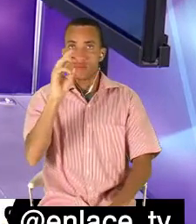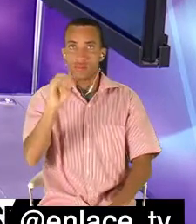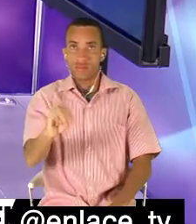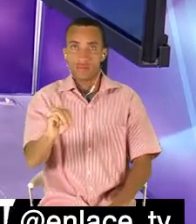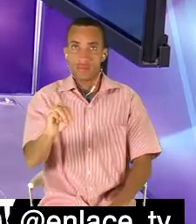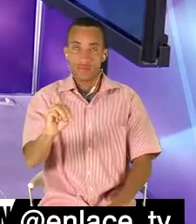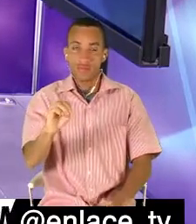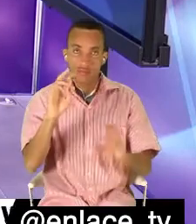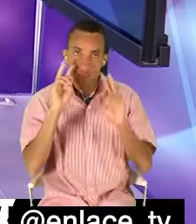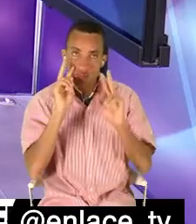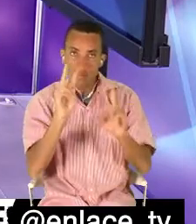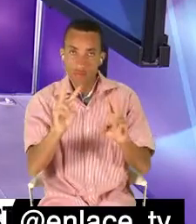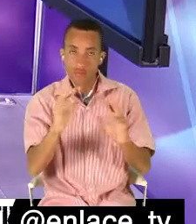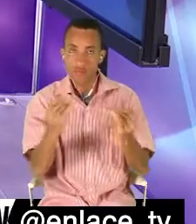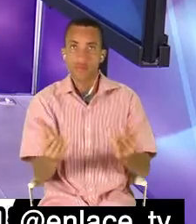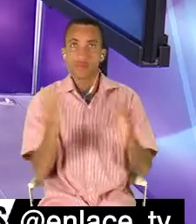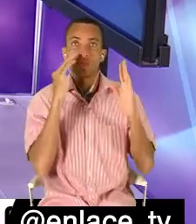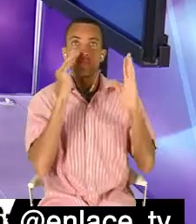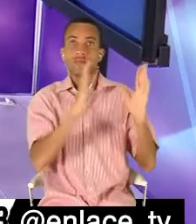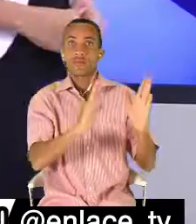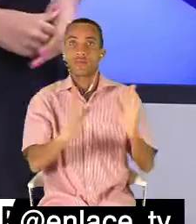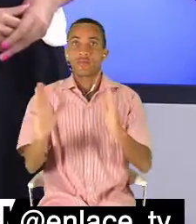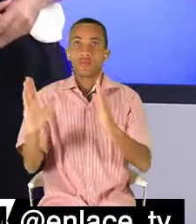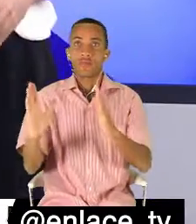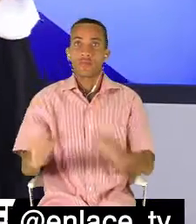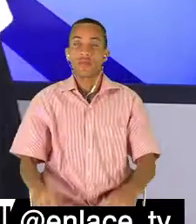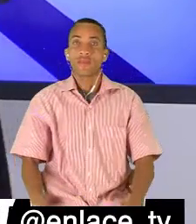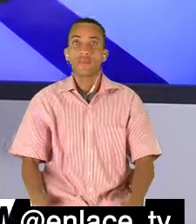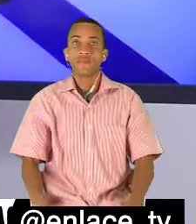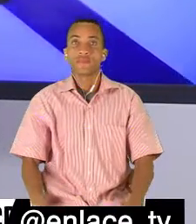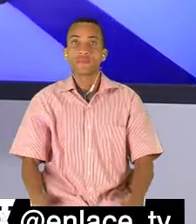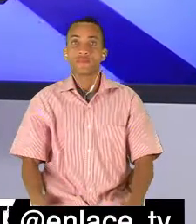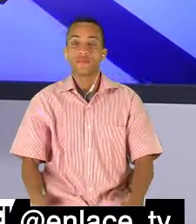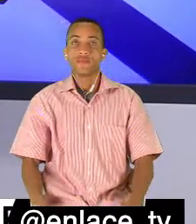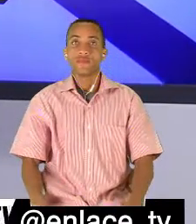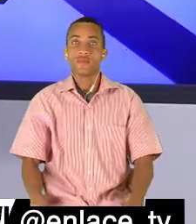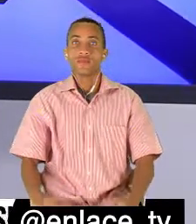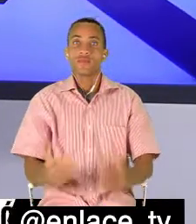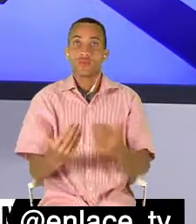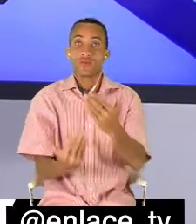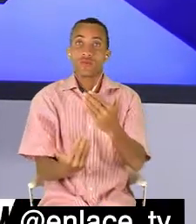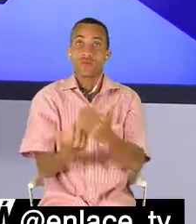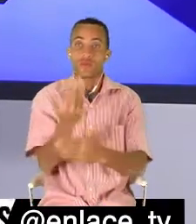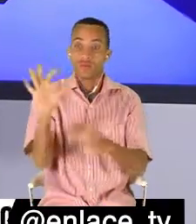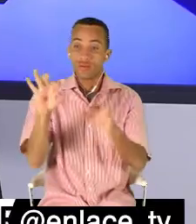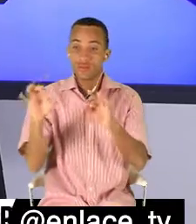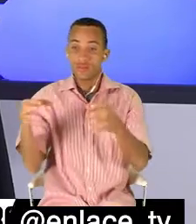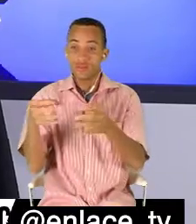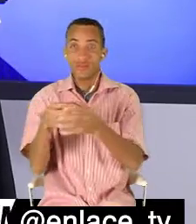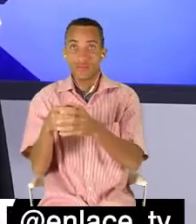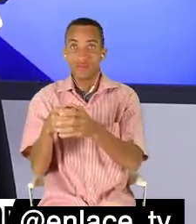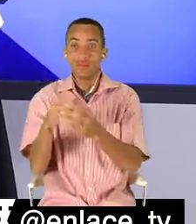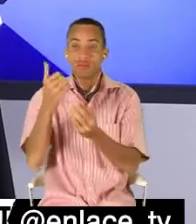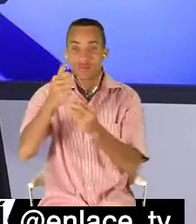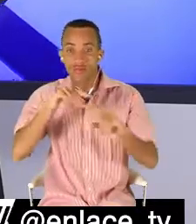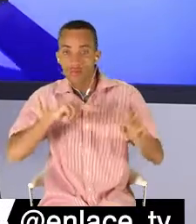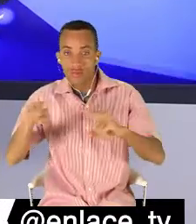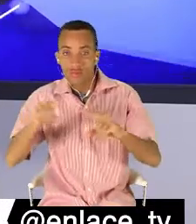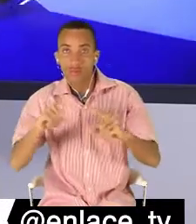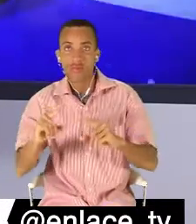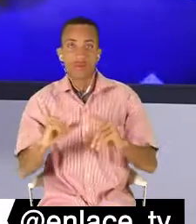www.enlacedetelevisión.com. A continuación conozcamos nuestros titulares. Nueva junta directiva de la Cámara de Comercio de Barranca Bermeja se